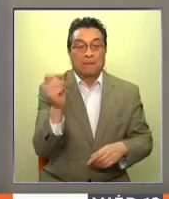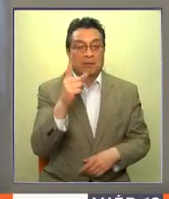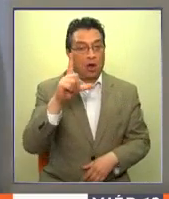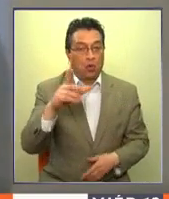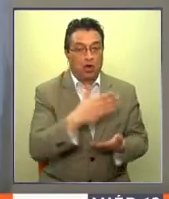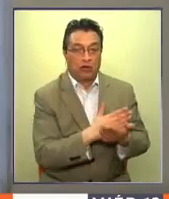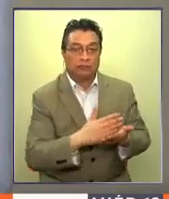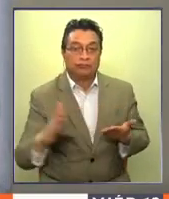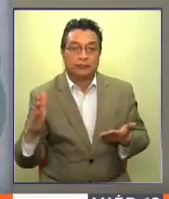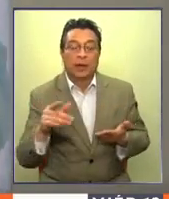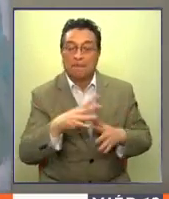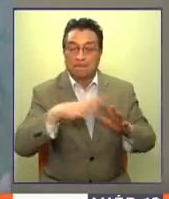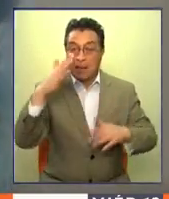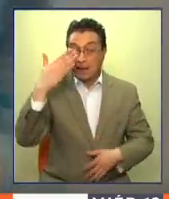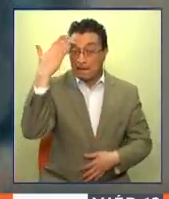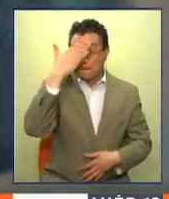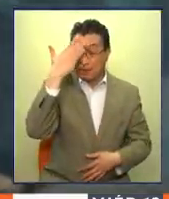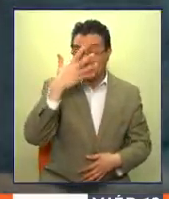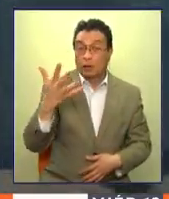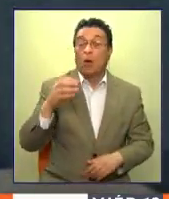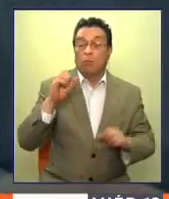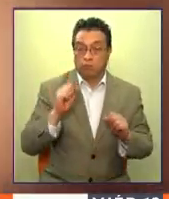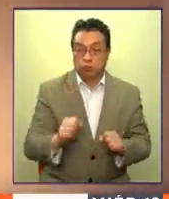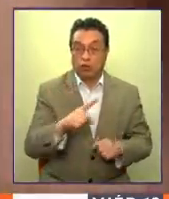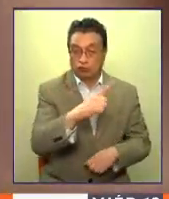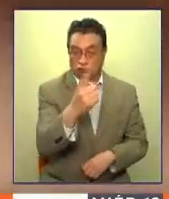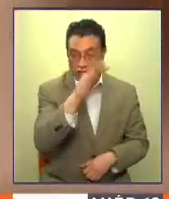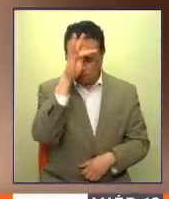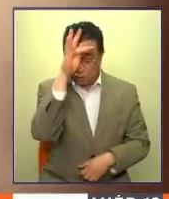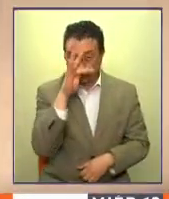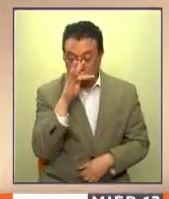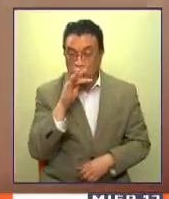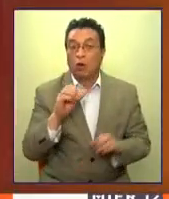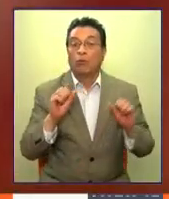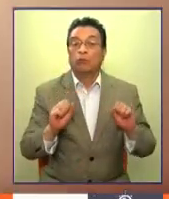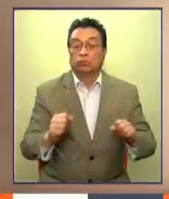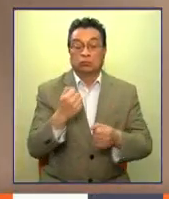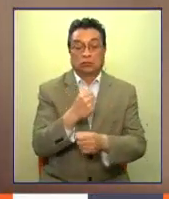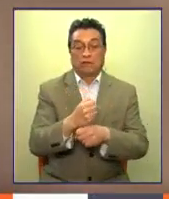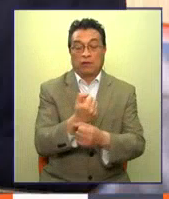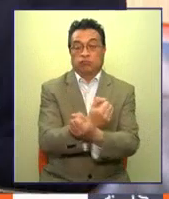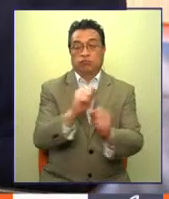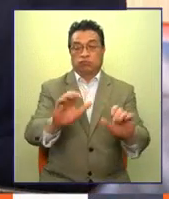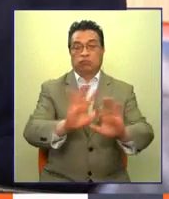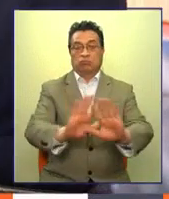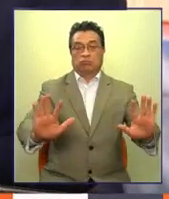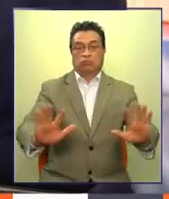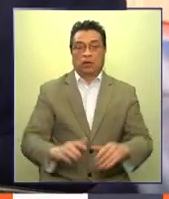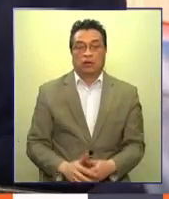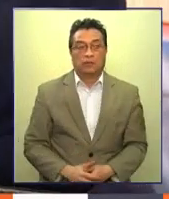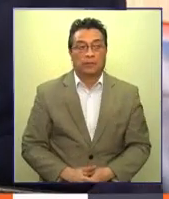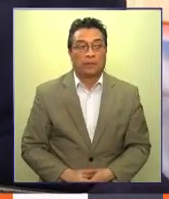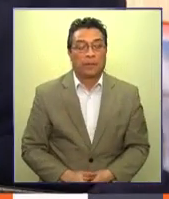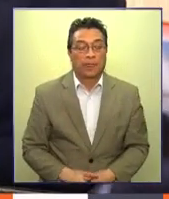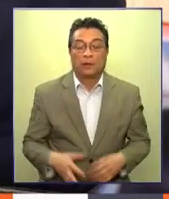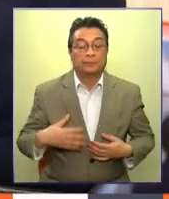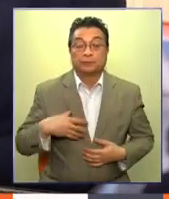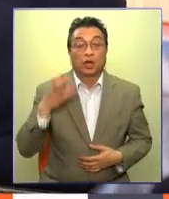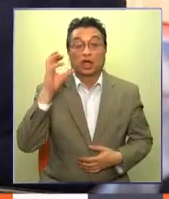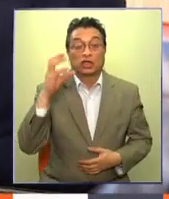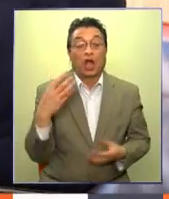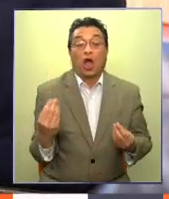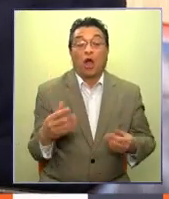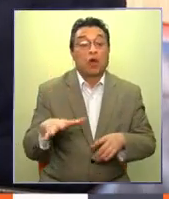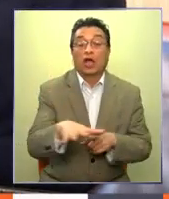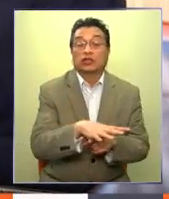más preocupante de la situación, no se descarta que los funcionarios simplemente dejen de trabajar. Que no sé cómo va a terminar la